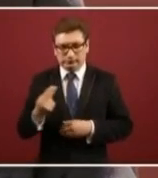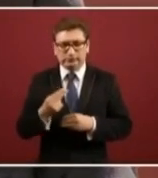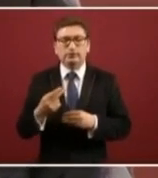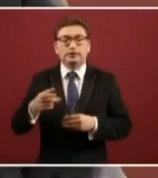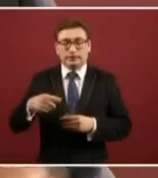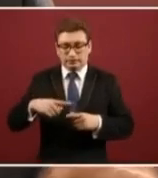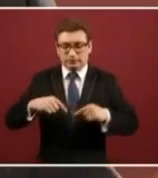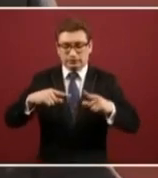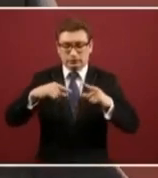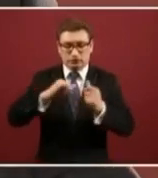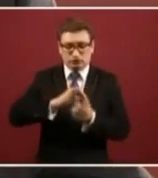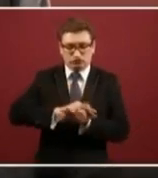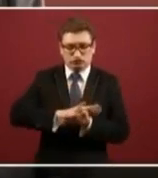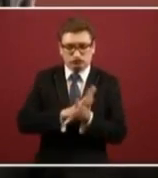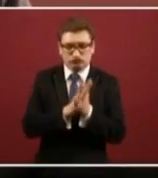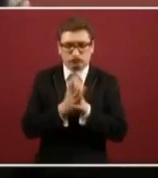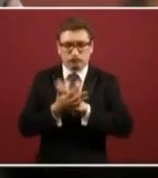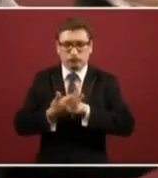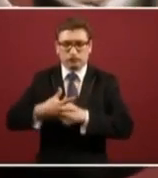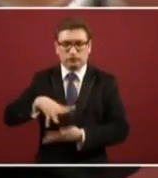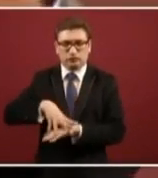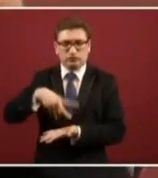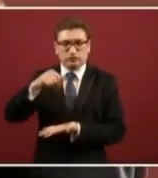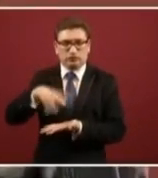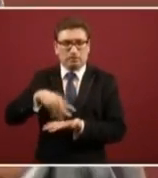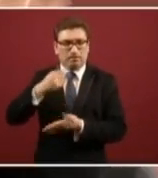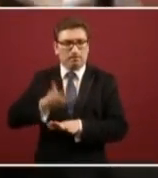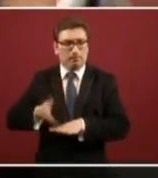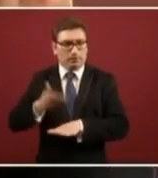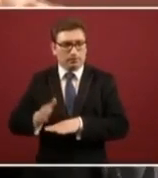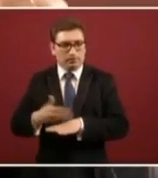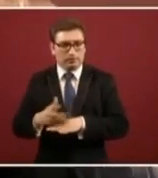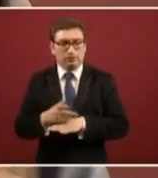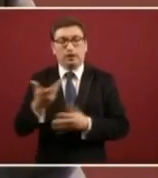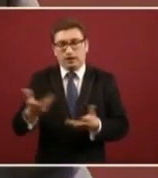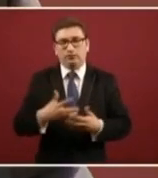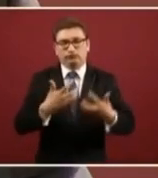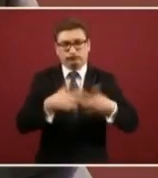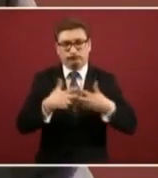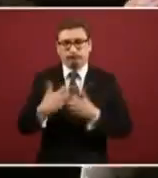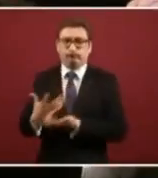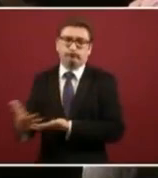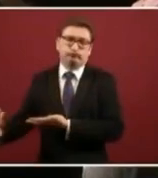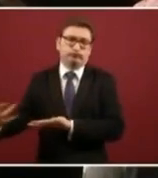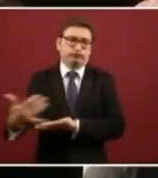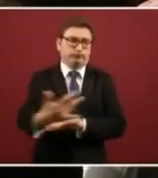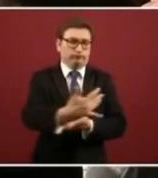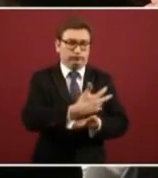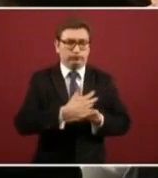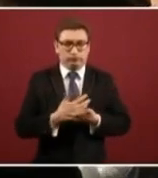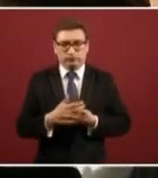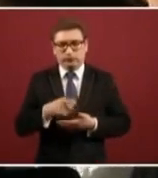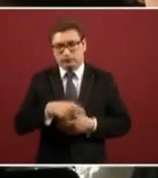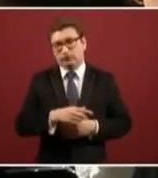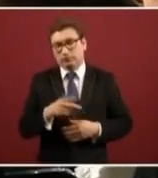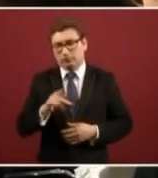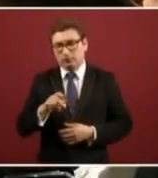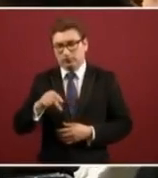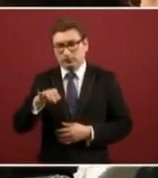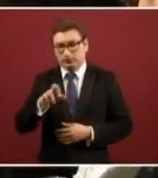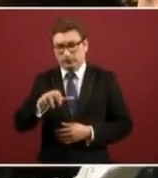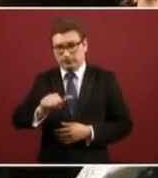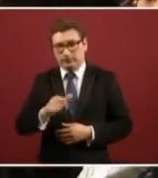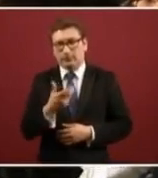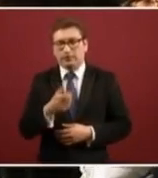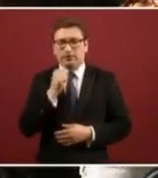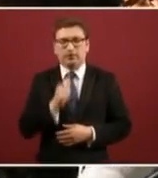harina. Entonces, el acopio lo hace la industria molinera.